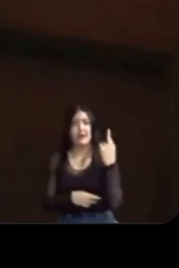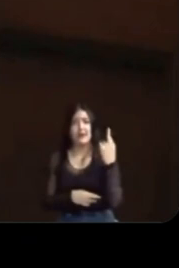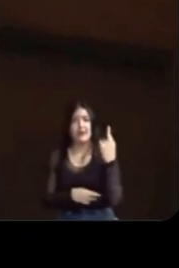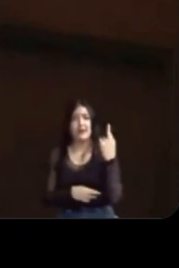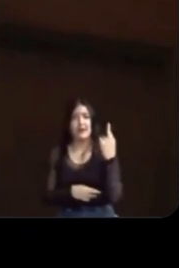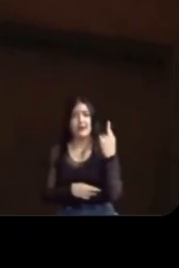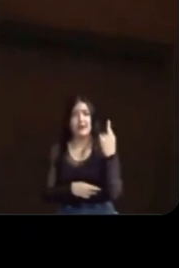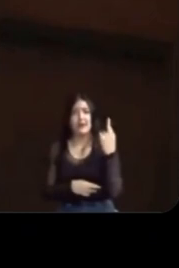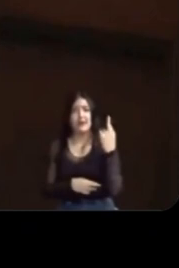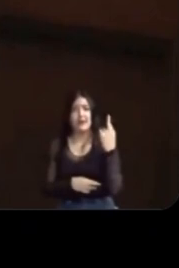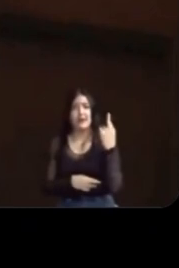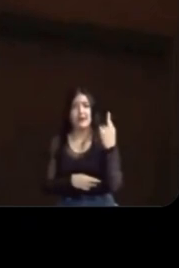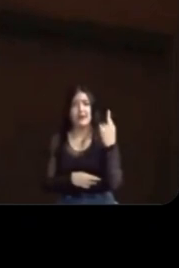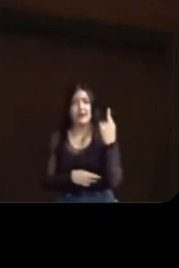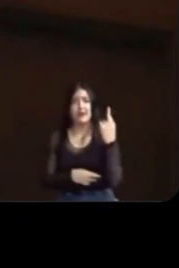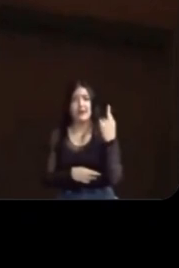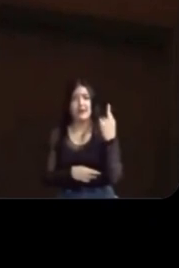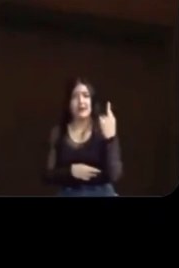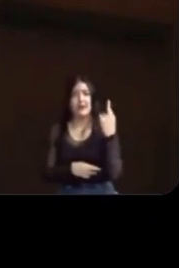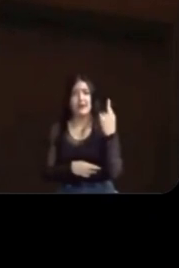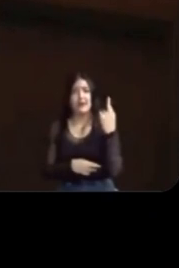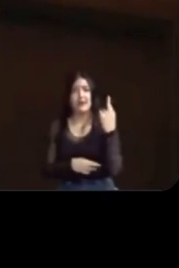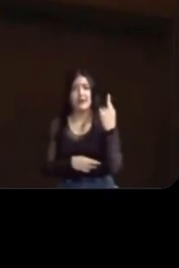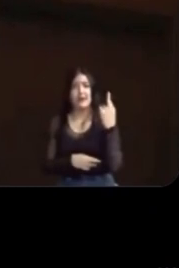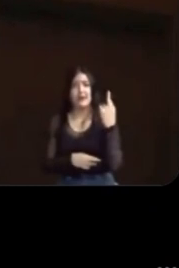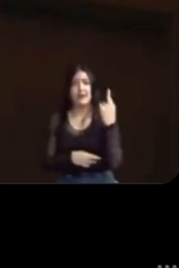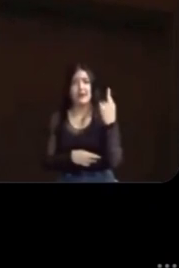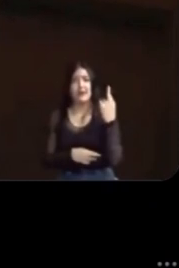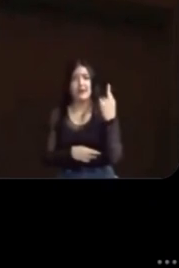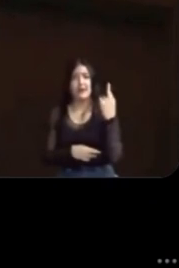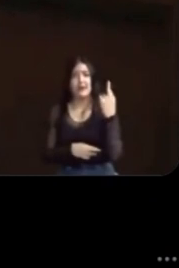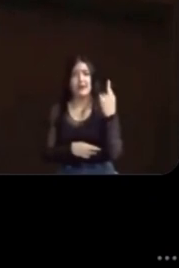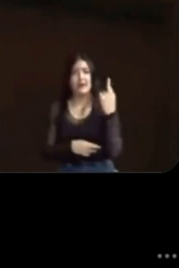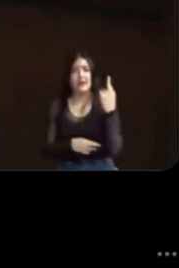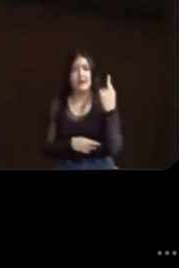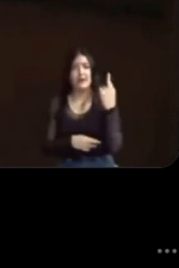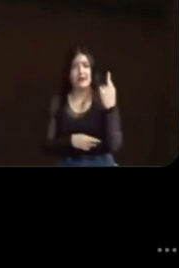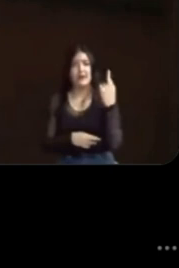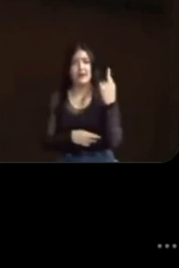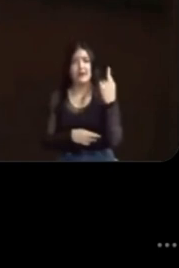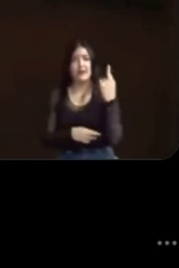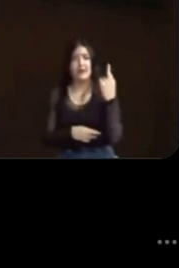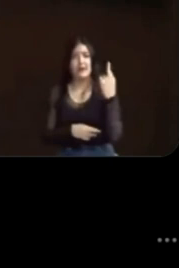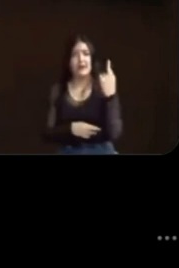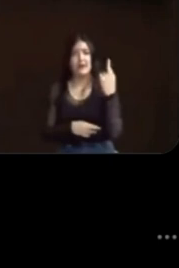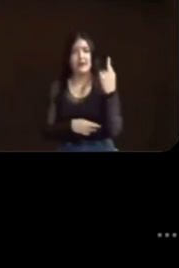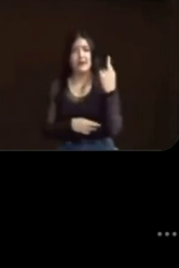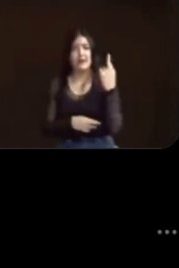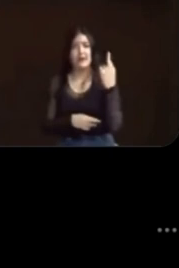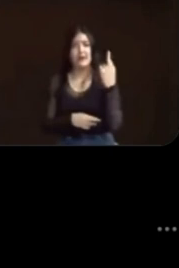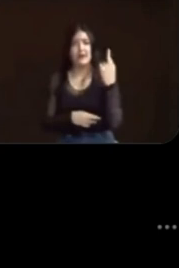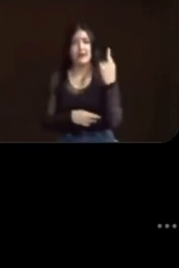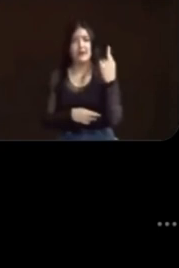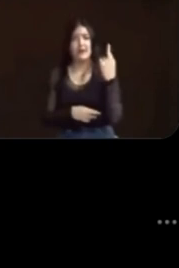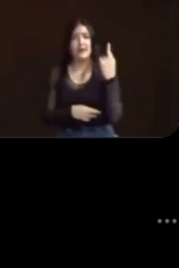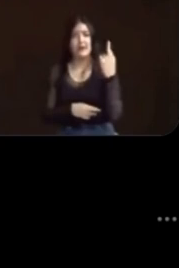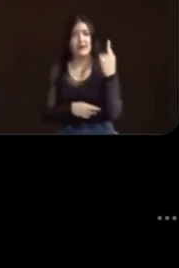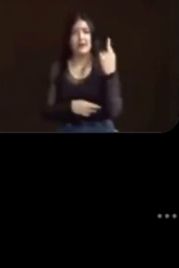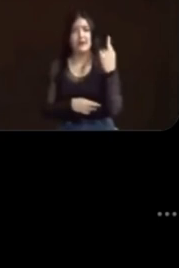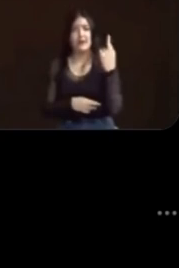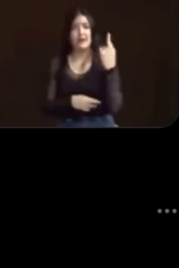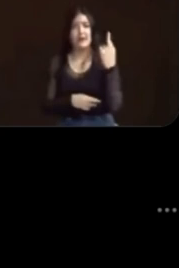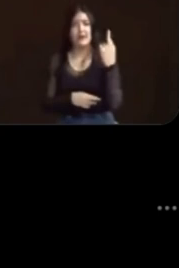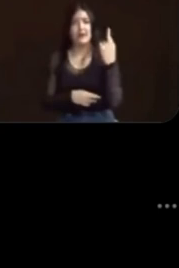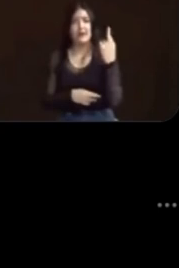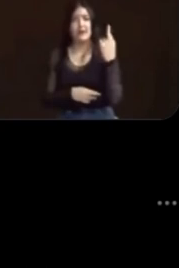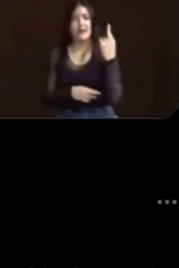entonces ahora reinvirtiendo los valores como pretenden hacerlo en Colombia, donde los verdugos los quieren volver salvadores, donde a las víctimas las